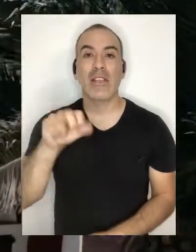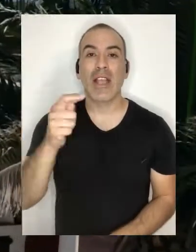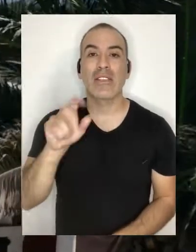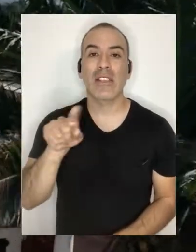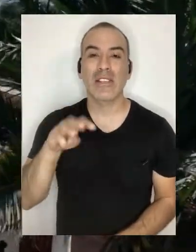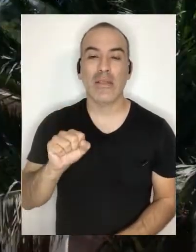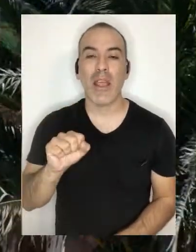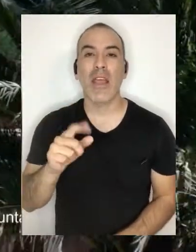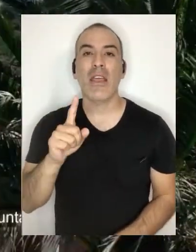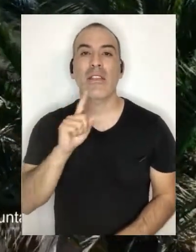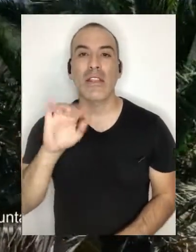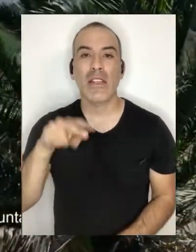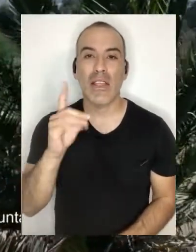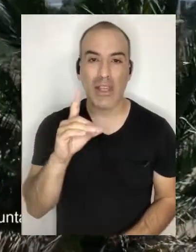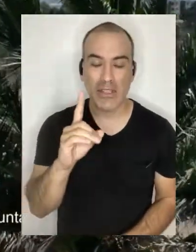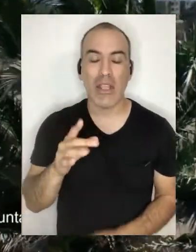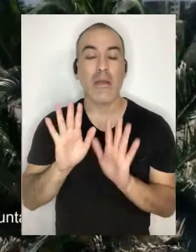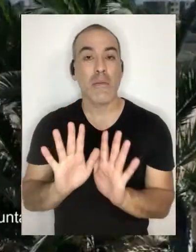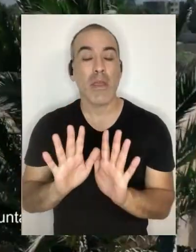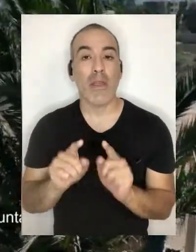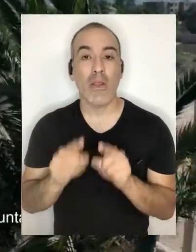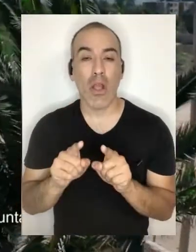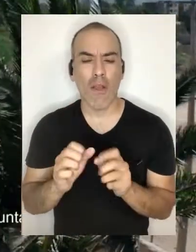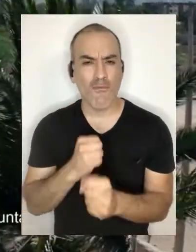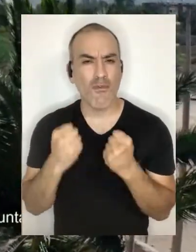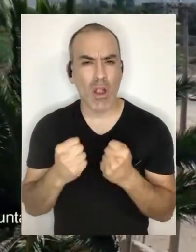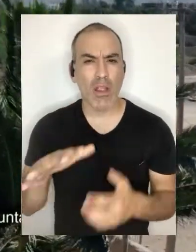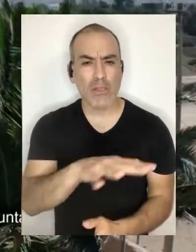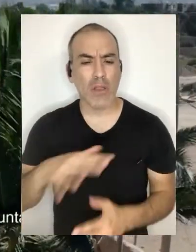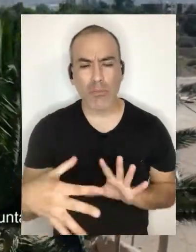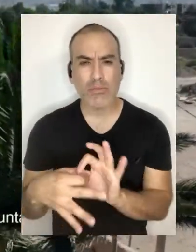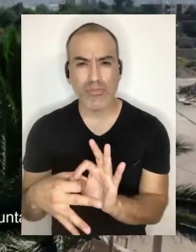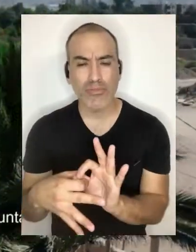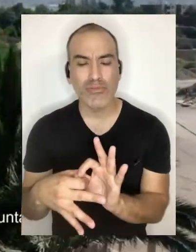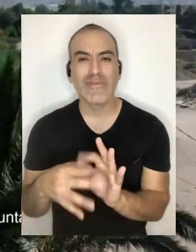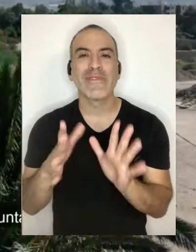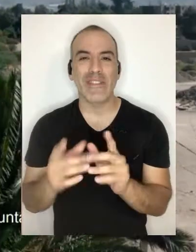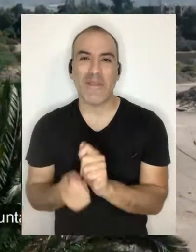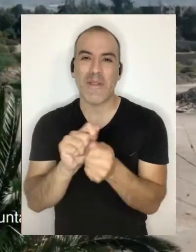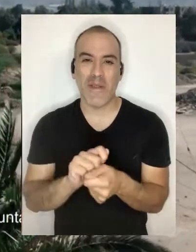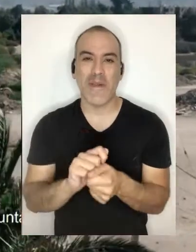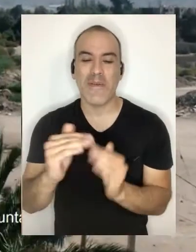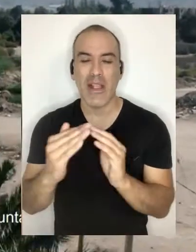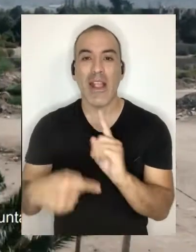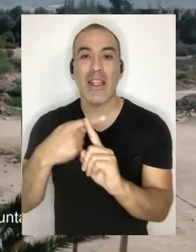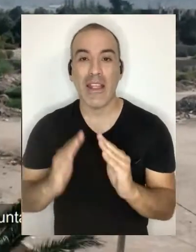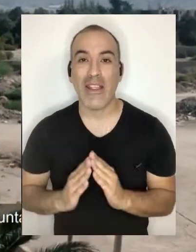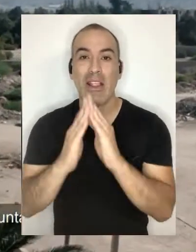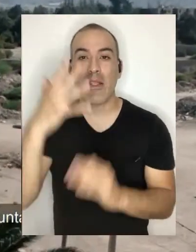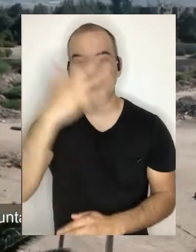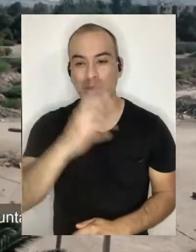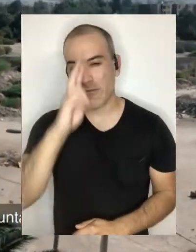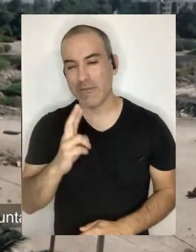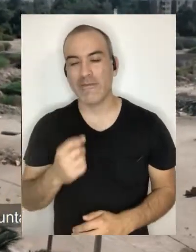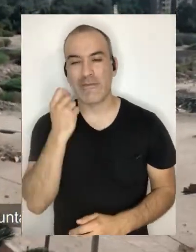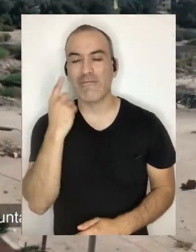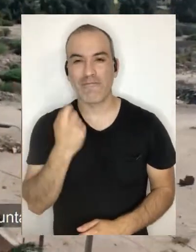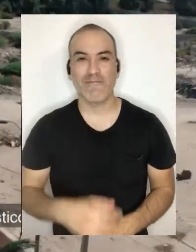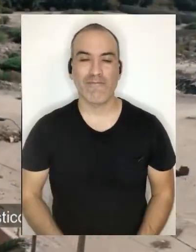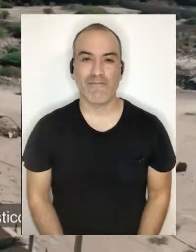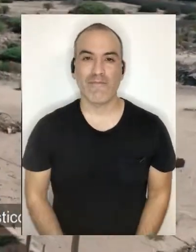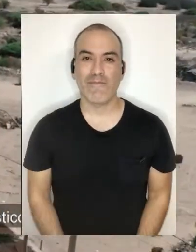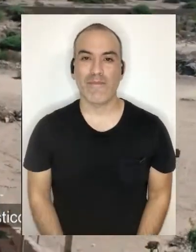Santísima Trinidad, pero su fuerte vinculación con el sector le hace más reconocible como la Iglesia de Punta